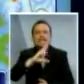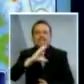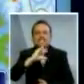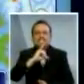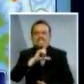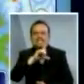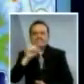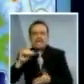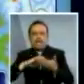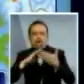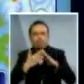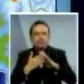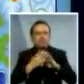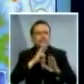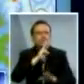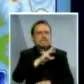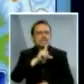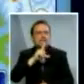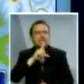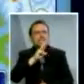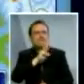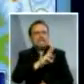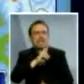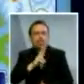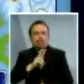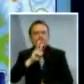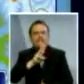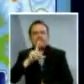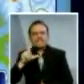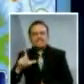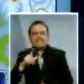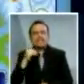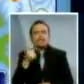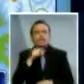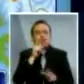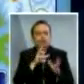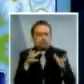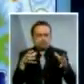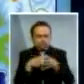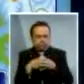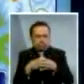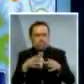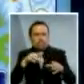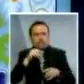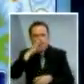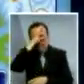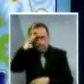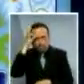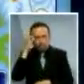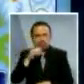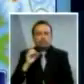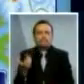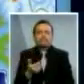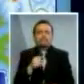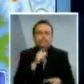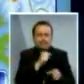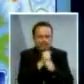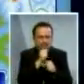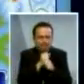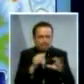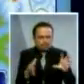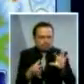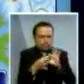42, 37 están integradas, dirigidas por un lonco que se llama Juan Carlos Curinao, y resulta que trabajan en